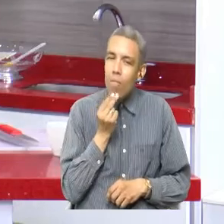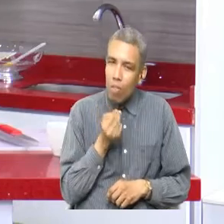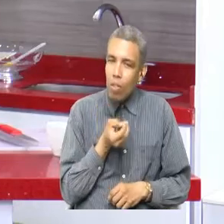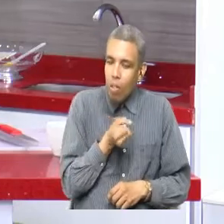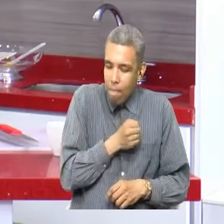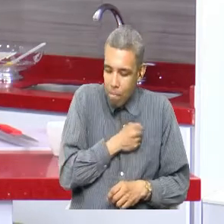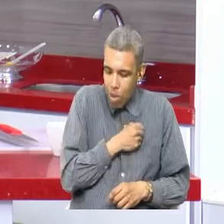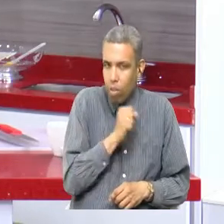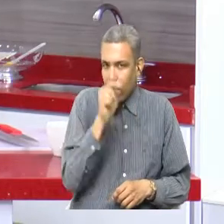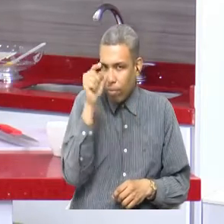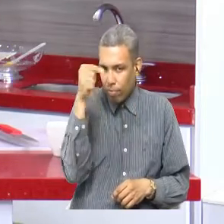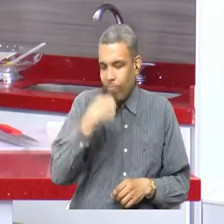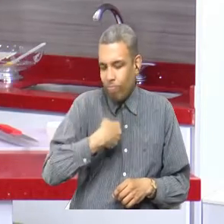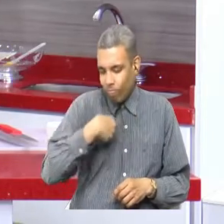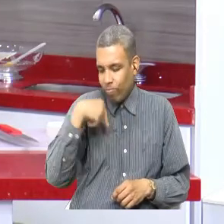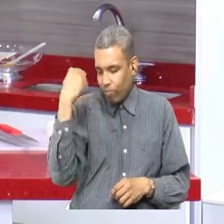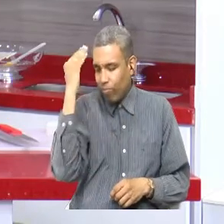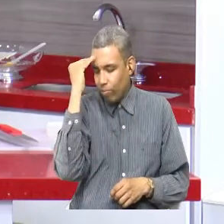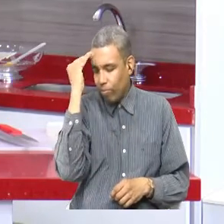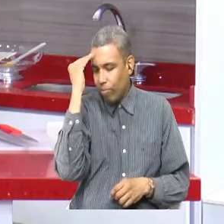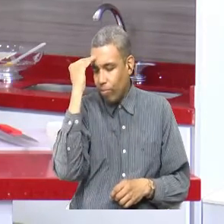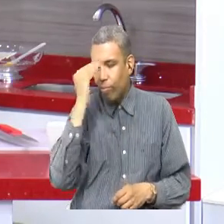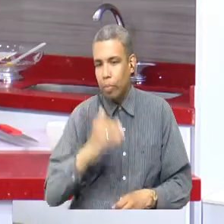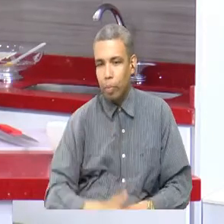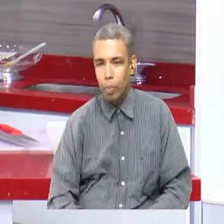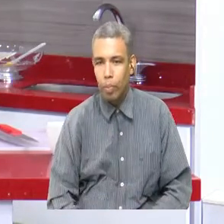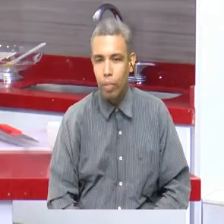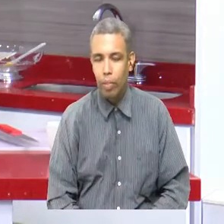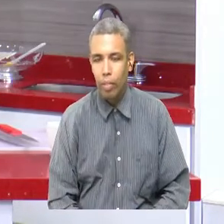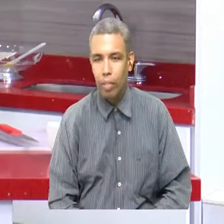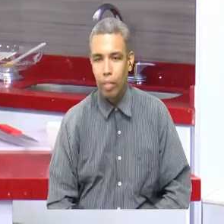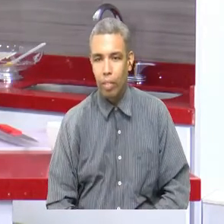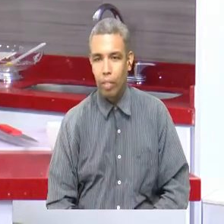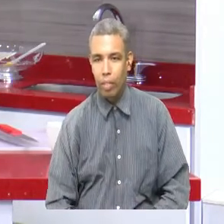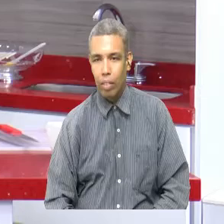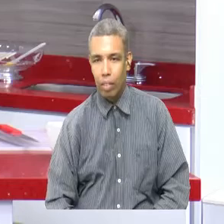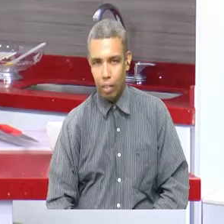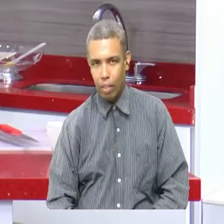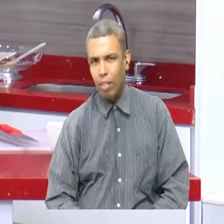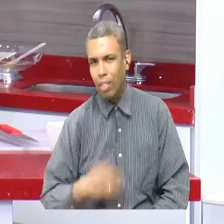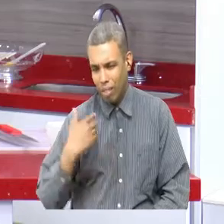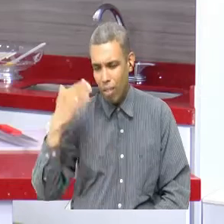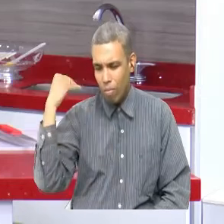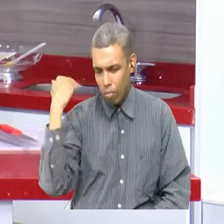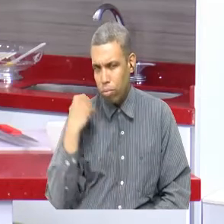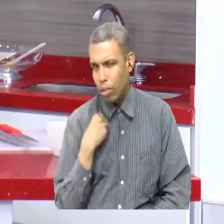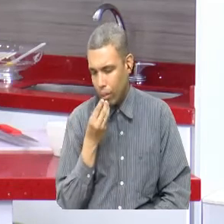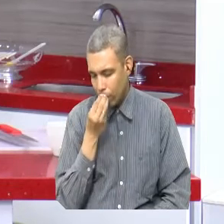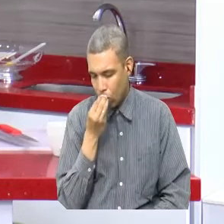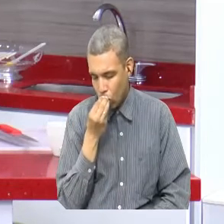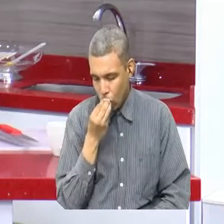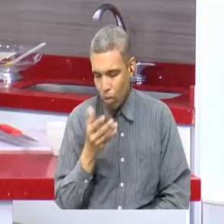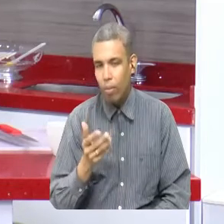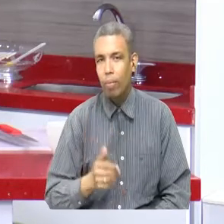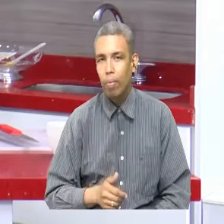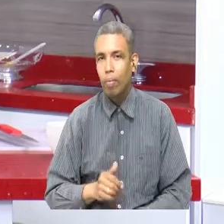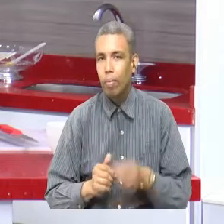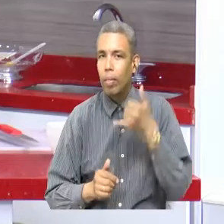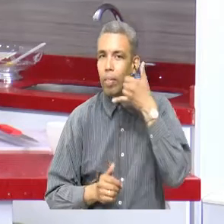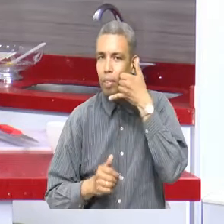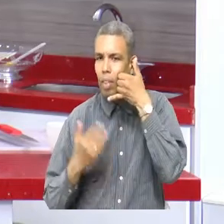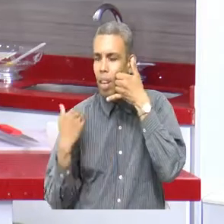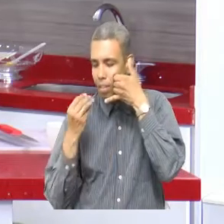de esos platos tradicionales saladitos que siempre haces, ¿no? Total, sí, yo he hecho ese postre y es delicioso. ¿Qué le quieres decir aquí a mi compañero